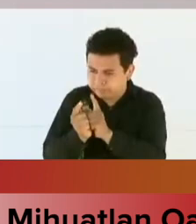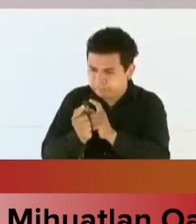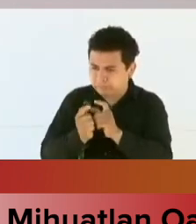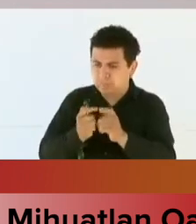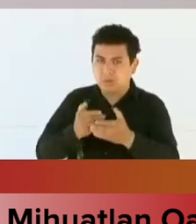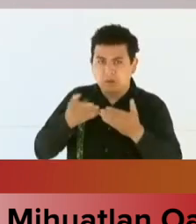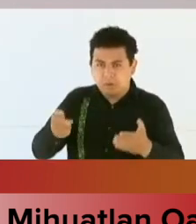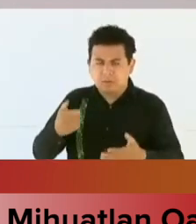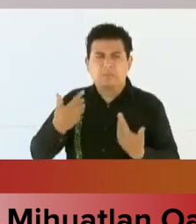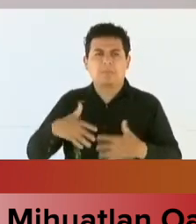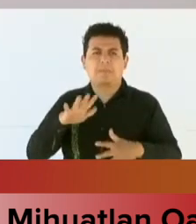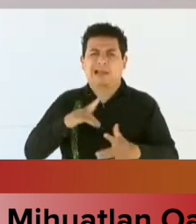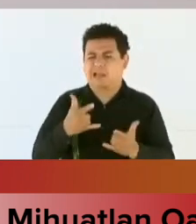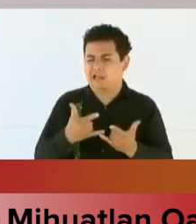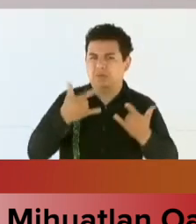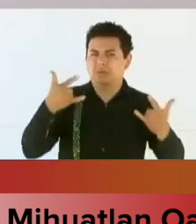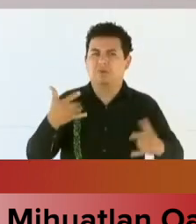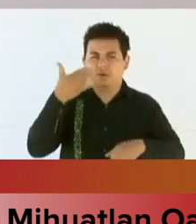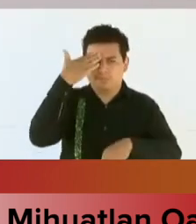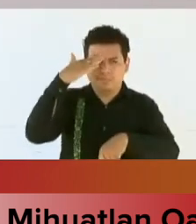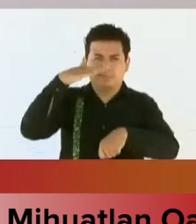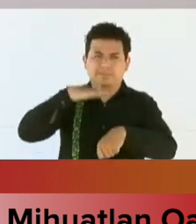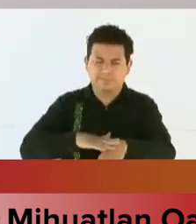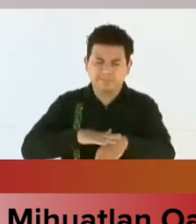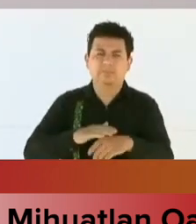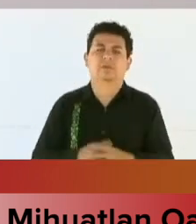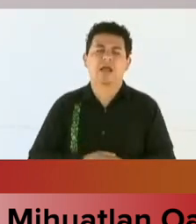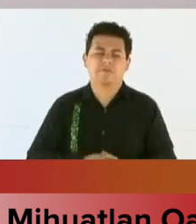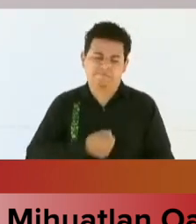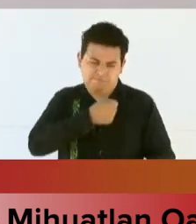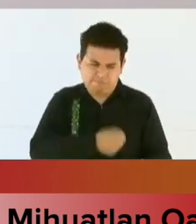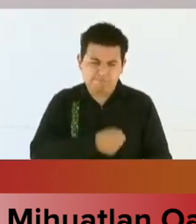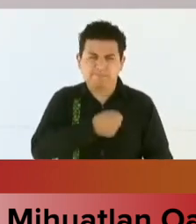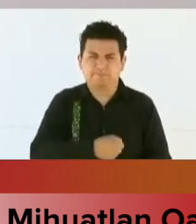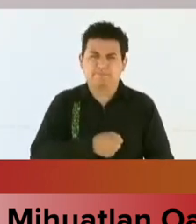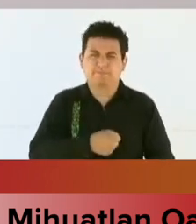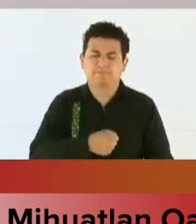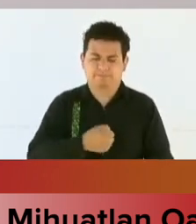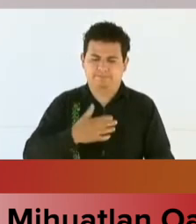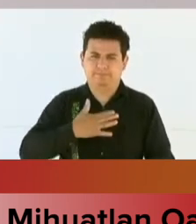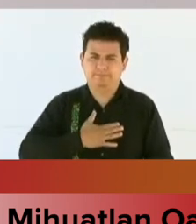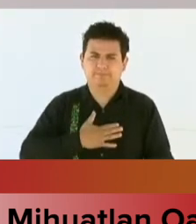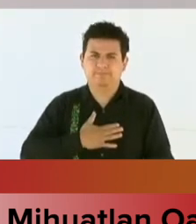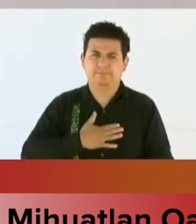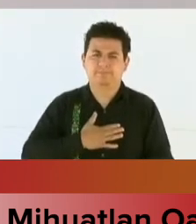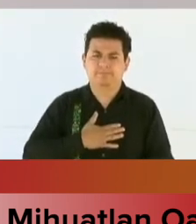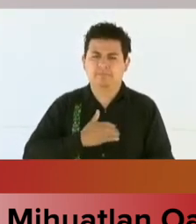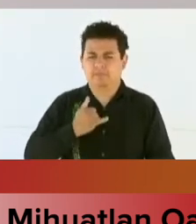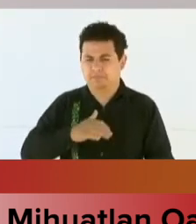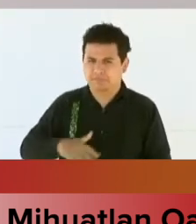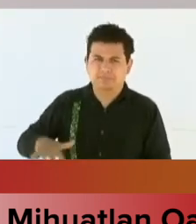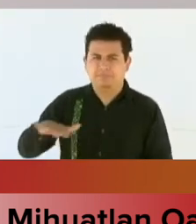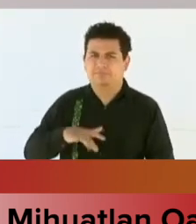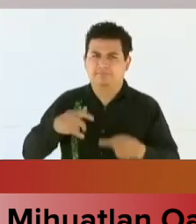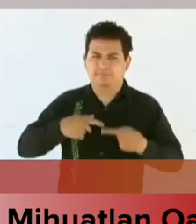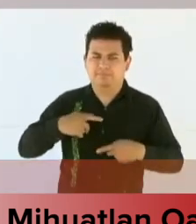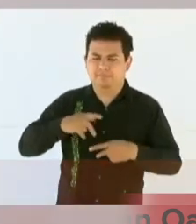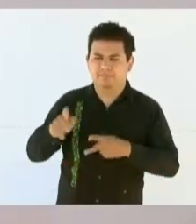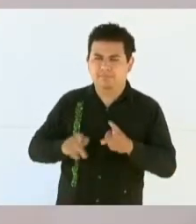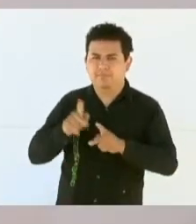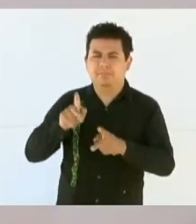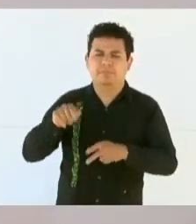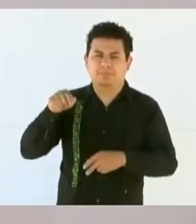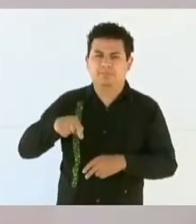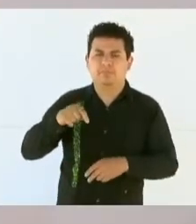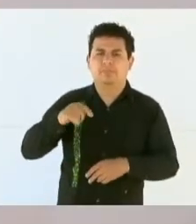memorables como este. Reciba un cordial saludo de este su servidor y todos los habitantes del municipio de Santa